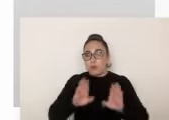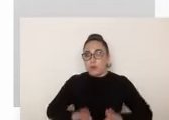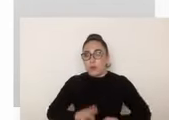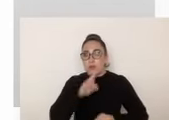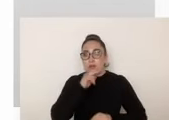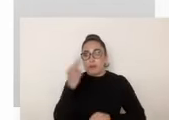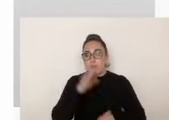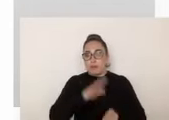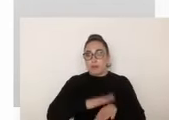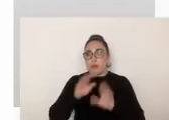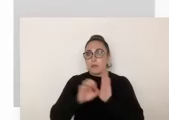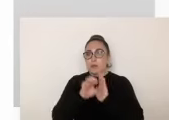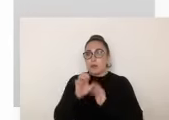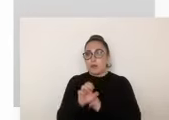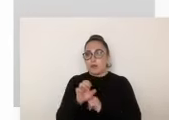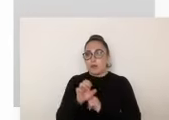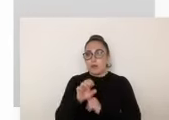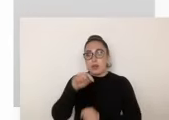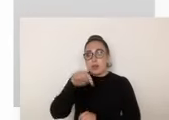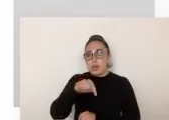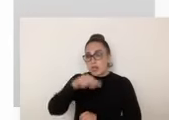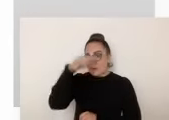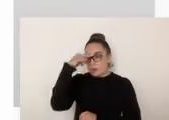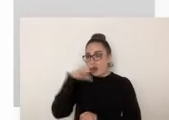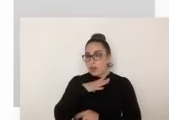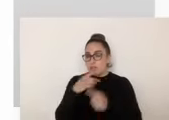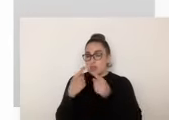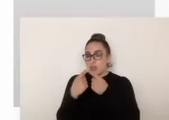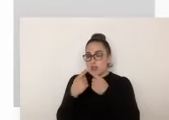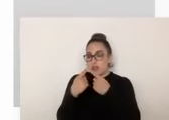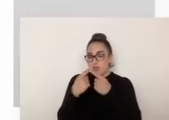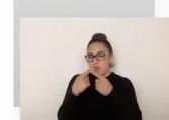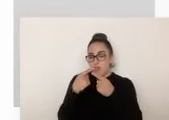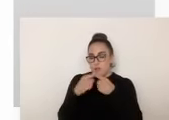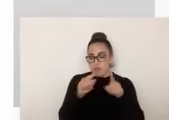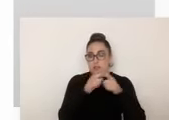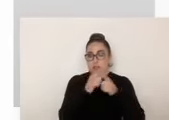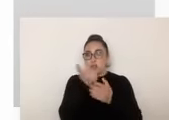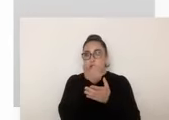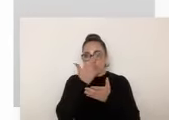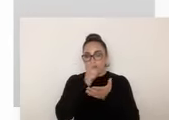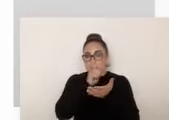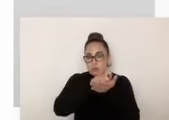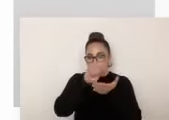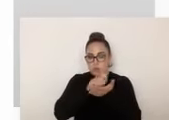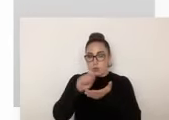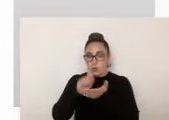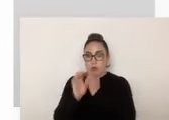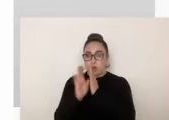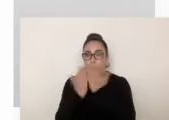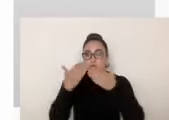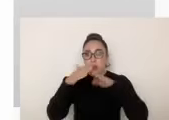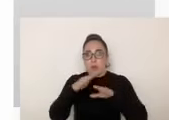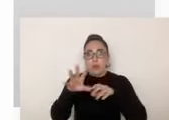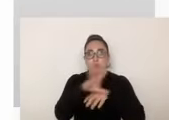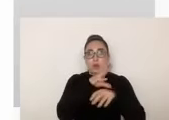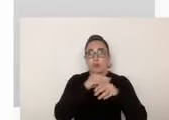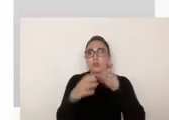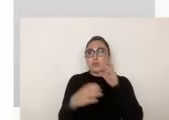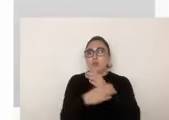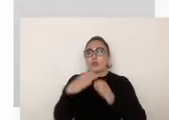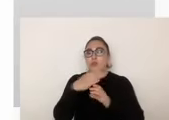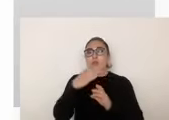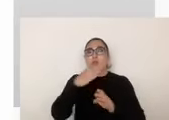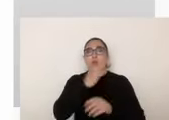país, tiene varios artículos, uno de ellos publicado en forma de librito, sobre virtudes judiciales. ¿Qué virtudes hacen de